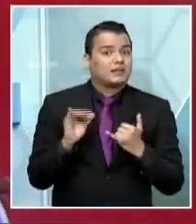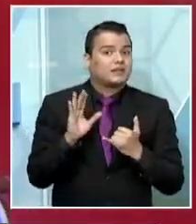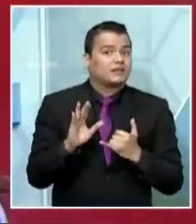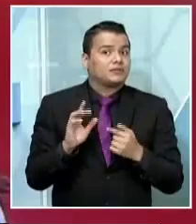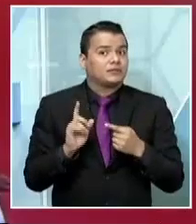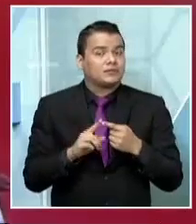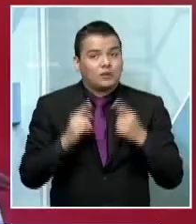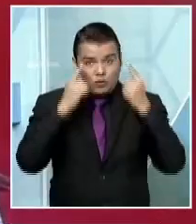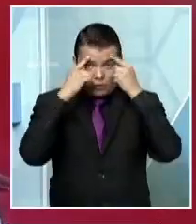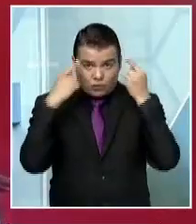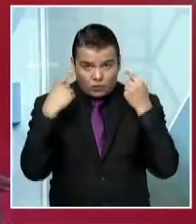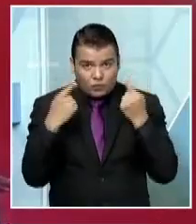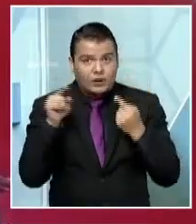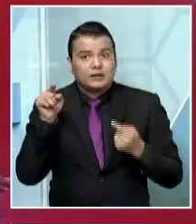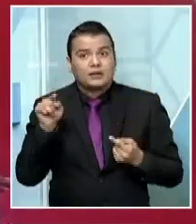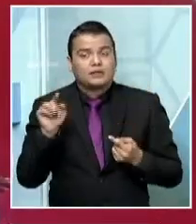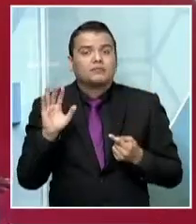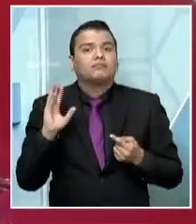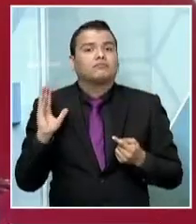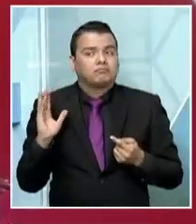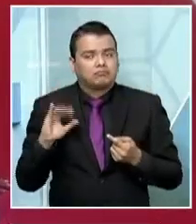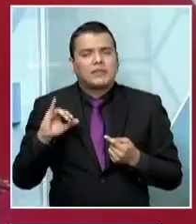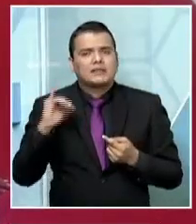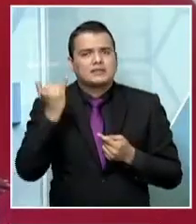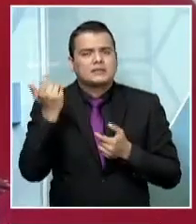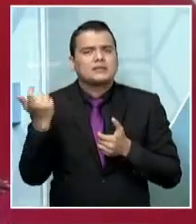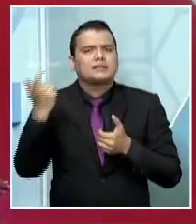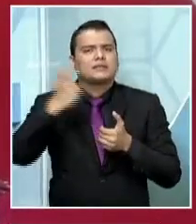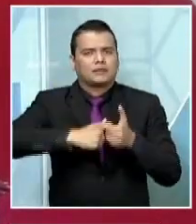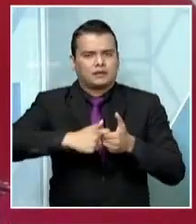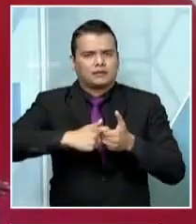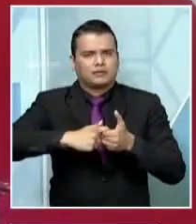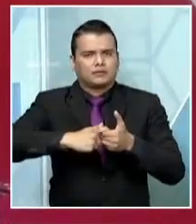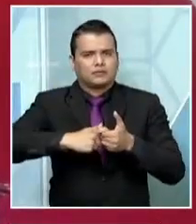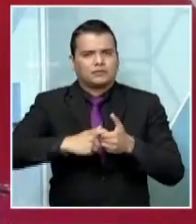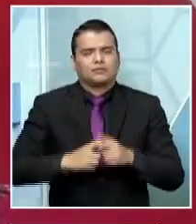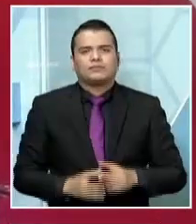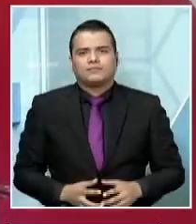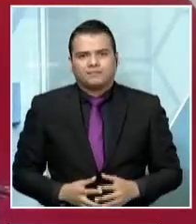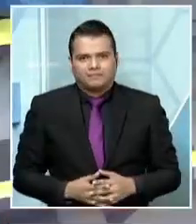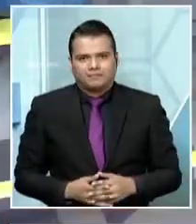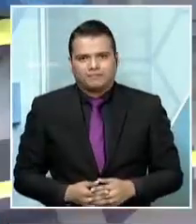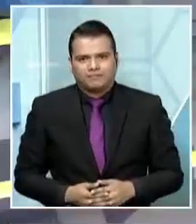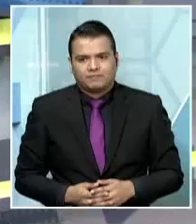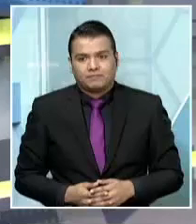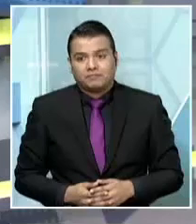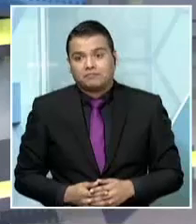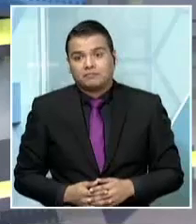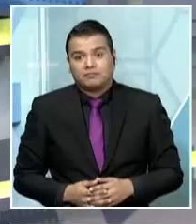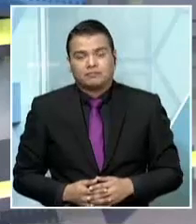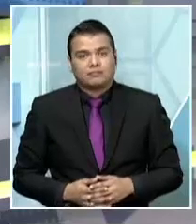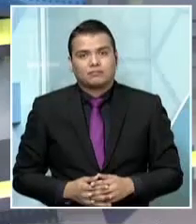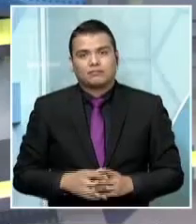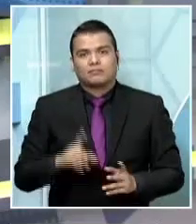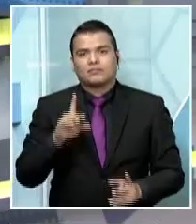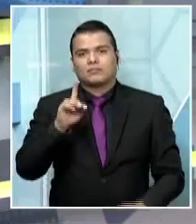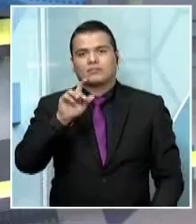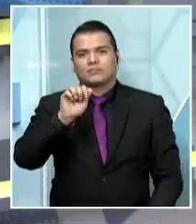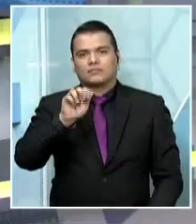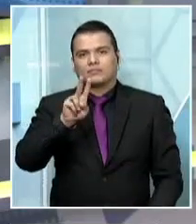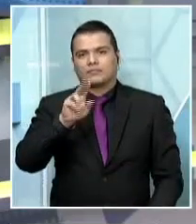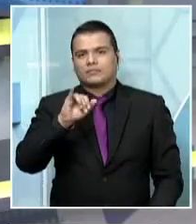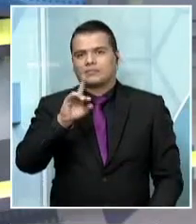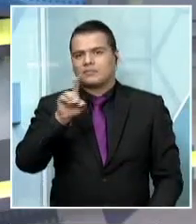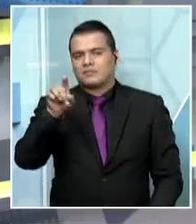Juan Guillermo Cuadrado ya recibió el visto bueno de la Juventus de Turín. Confirmado, no va a estar con la Selección Colombia